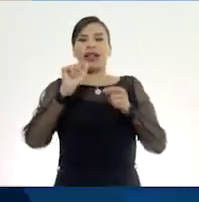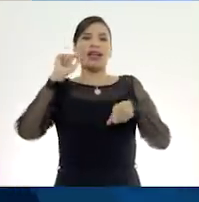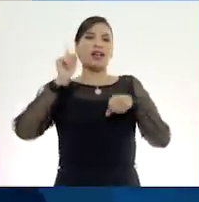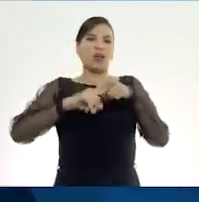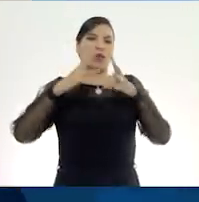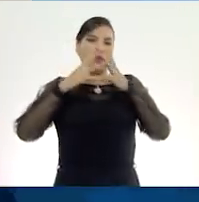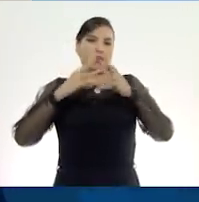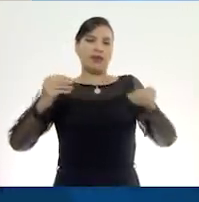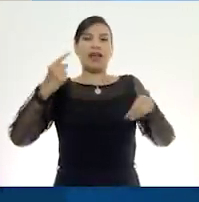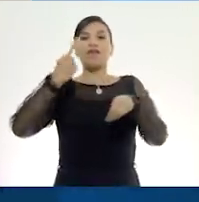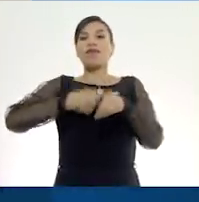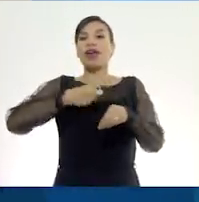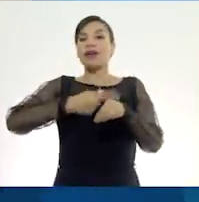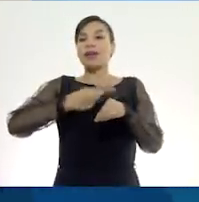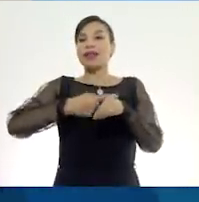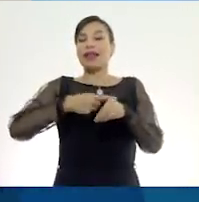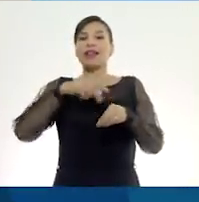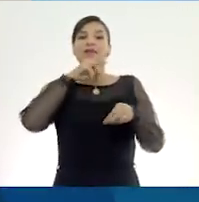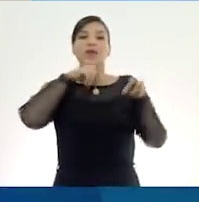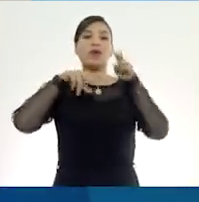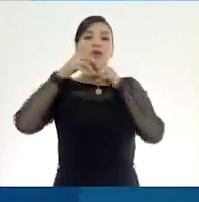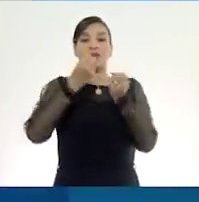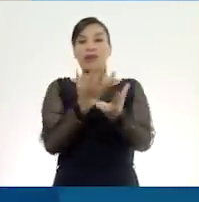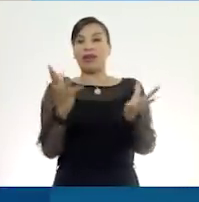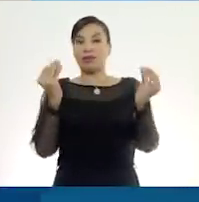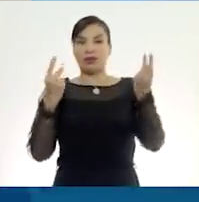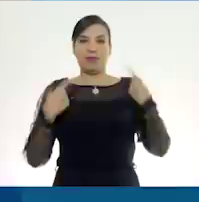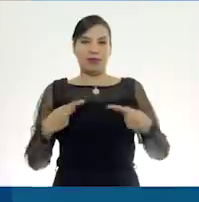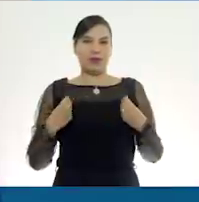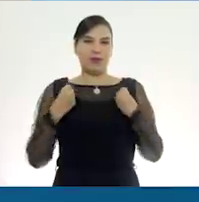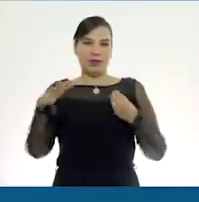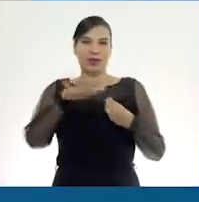las enfermedades que preocupaban a la población.